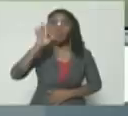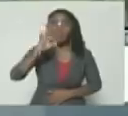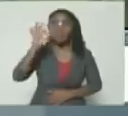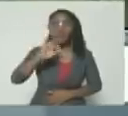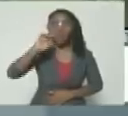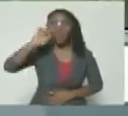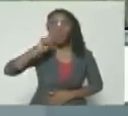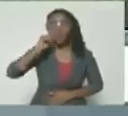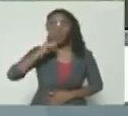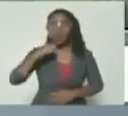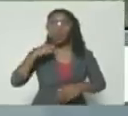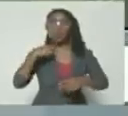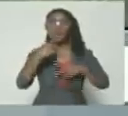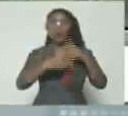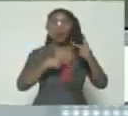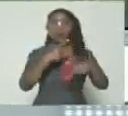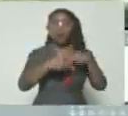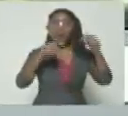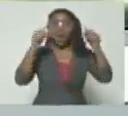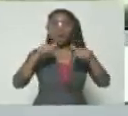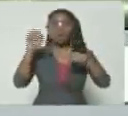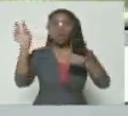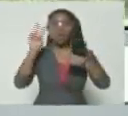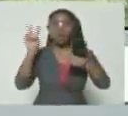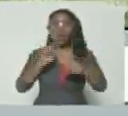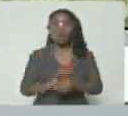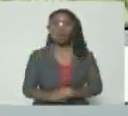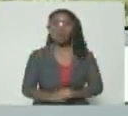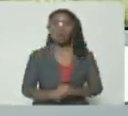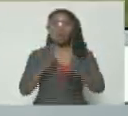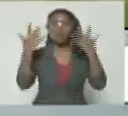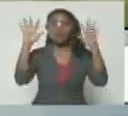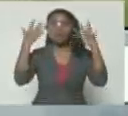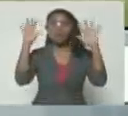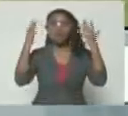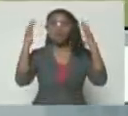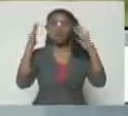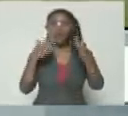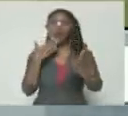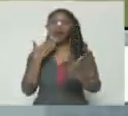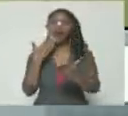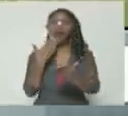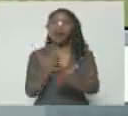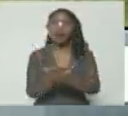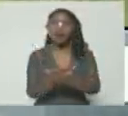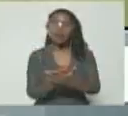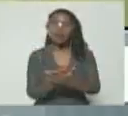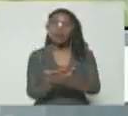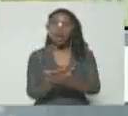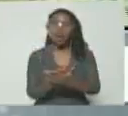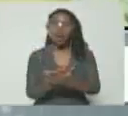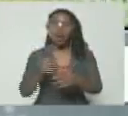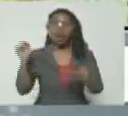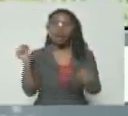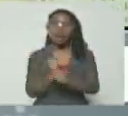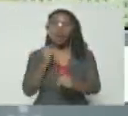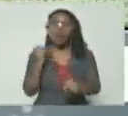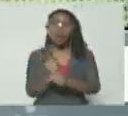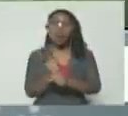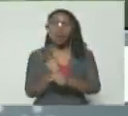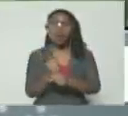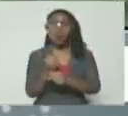pollo producido en Venezuela. Gracias a el trabajo de